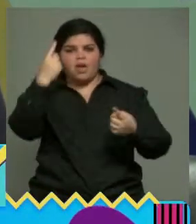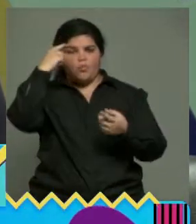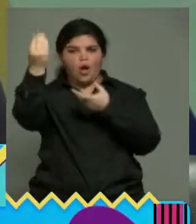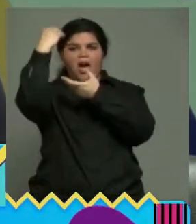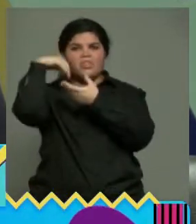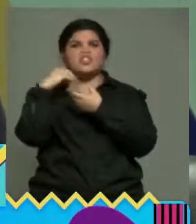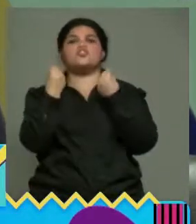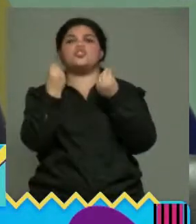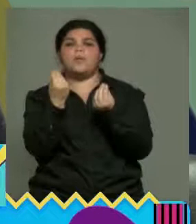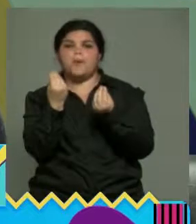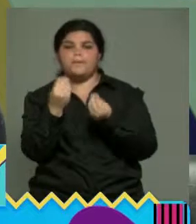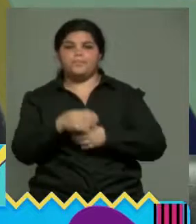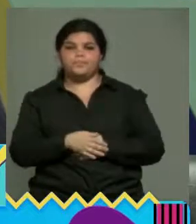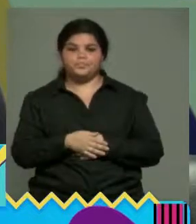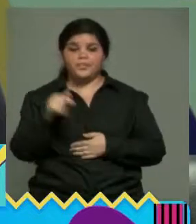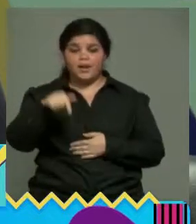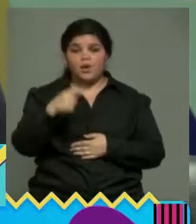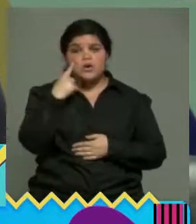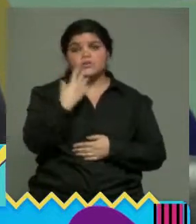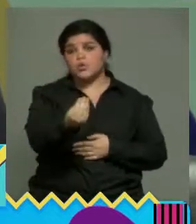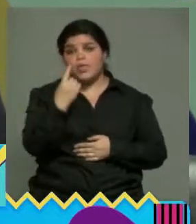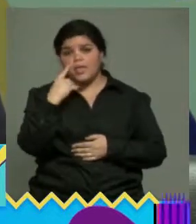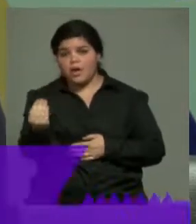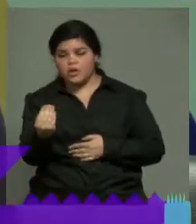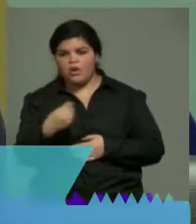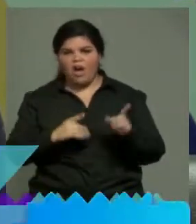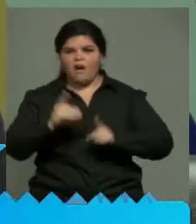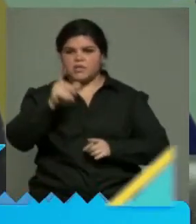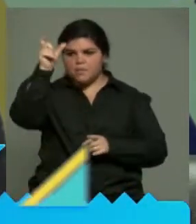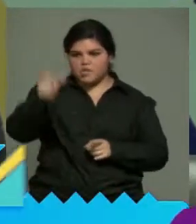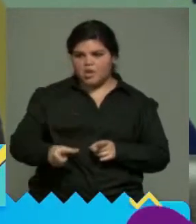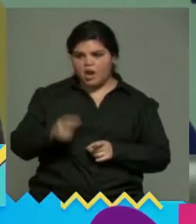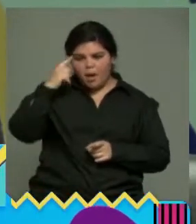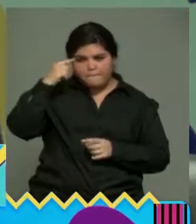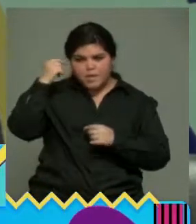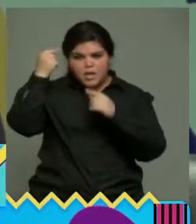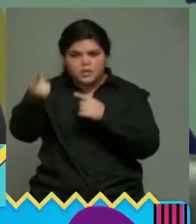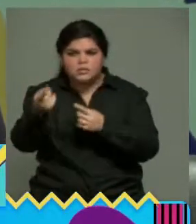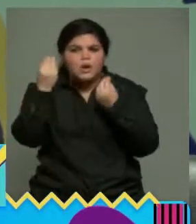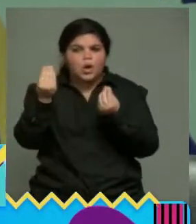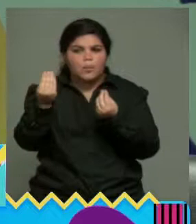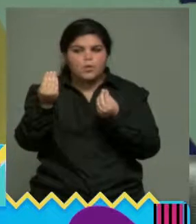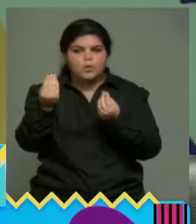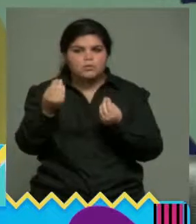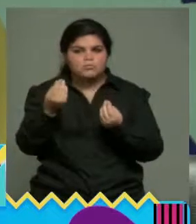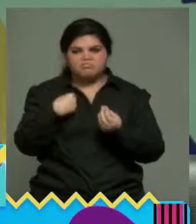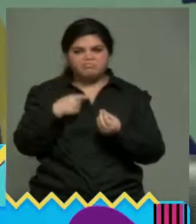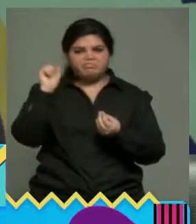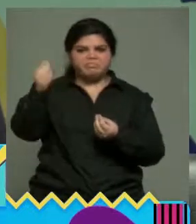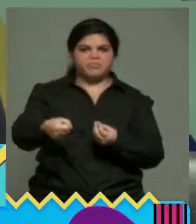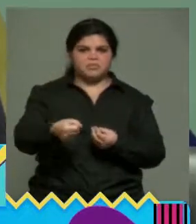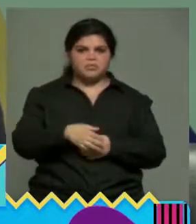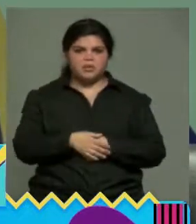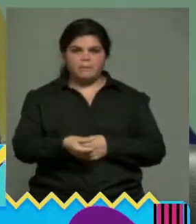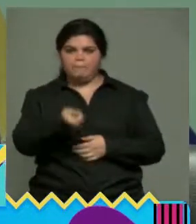hoy, como ciudadanos, hemos dejado de pensar en el otro. Todos pensamos, todos tenemos derechos, pero parece que no tuviéramos